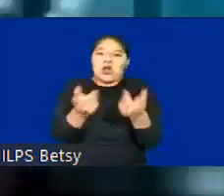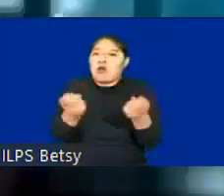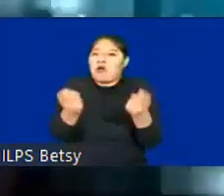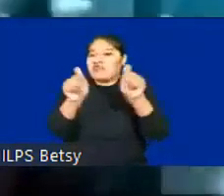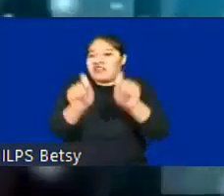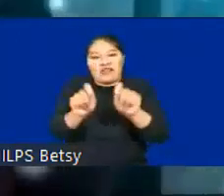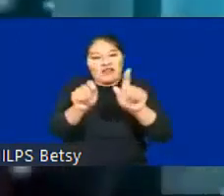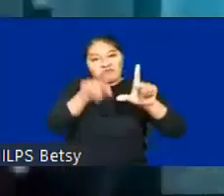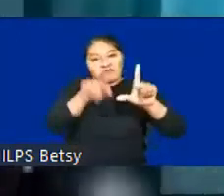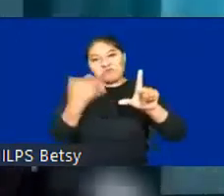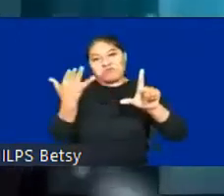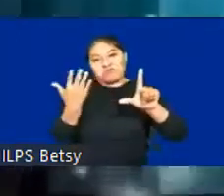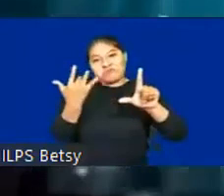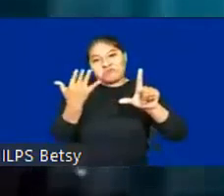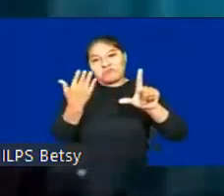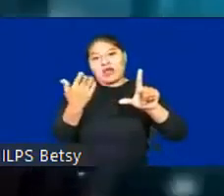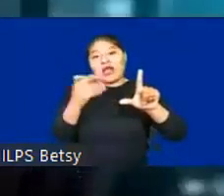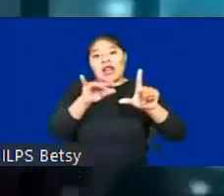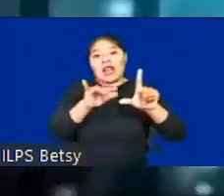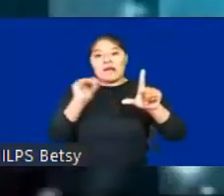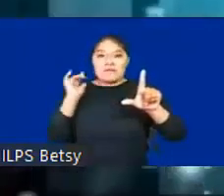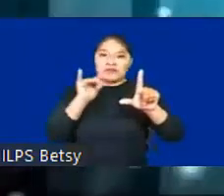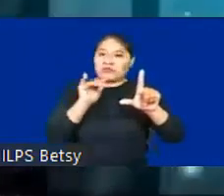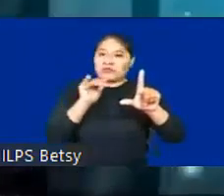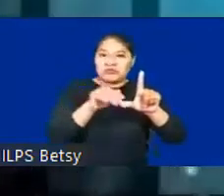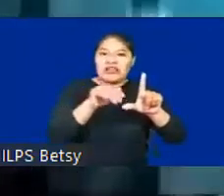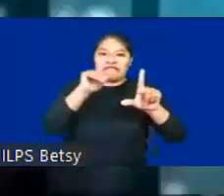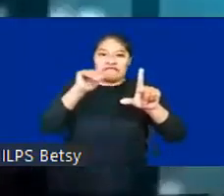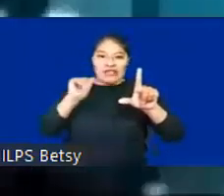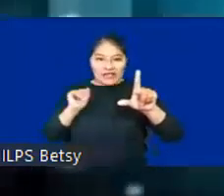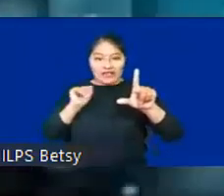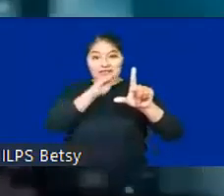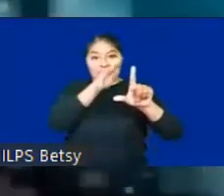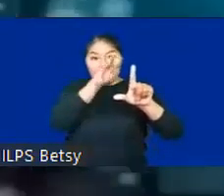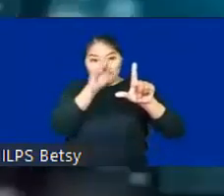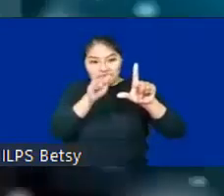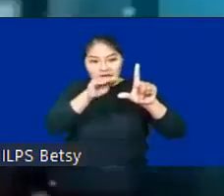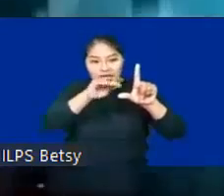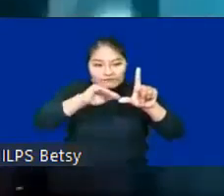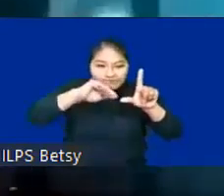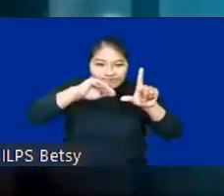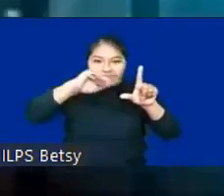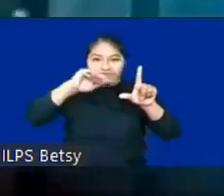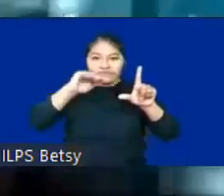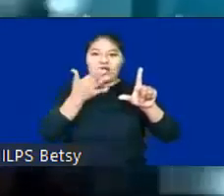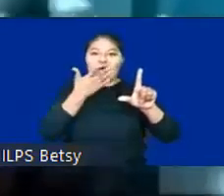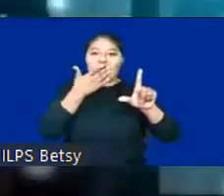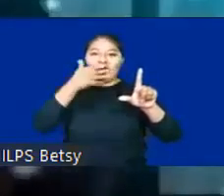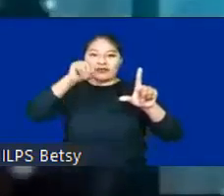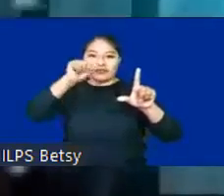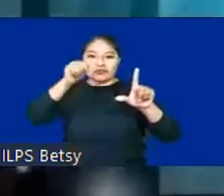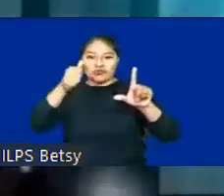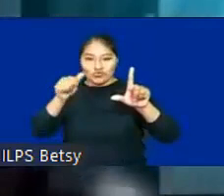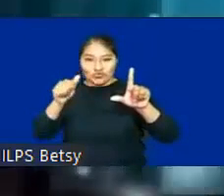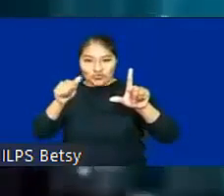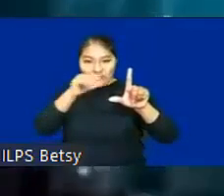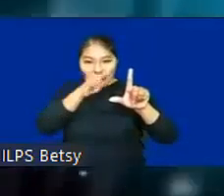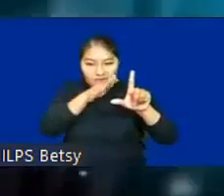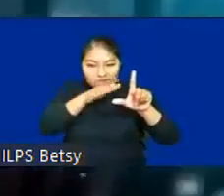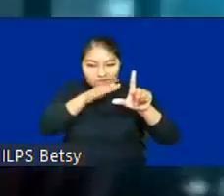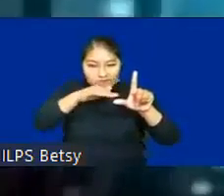en su cantidad. Luego, con el proceso de recuperación, como ven, la línea azul que representa la demanda